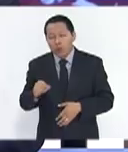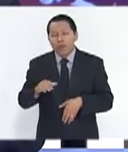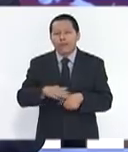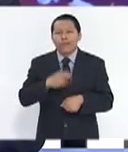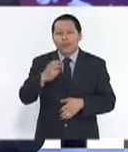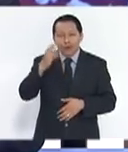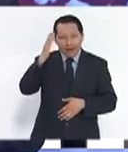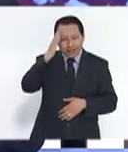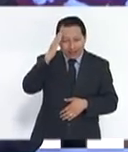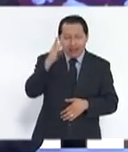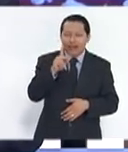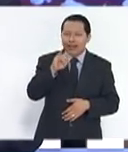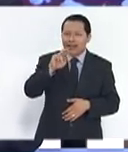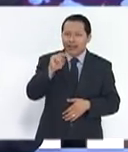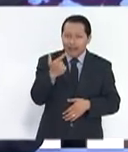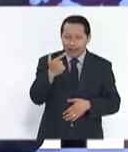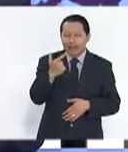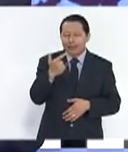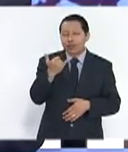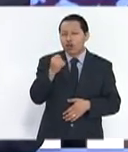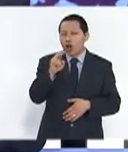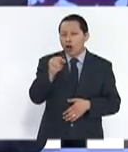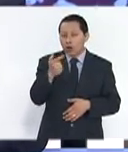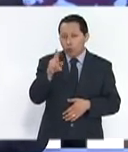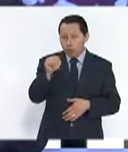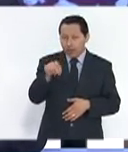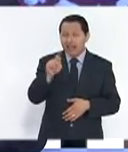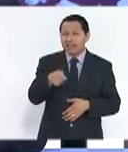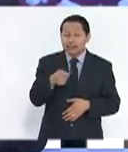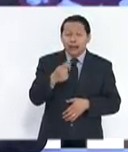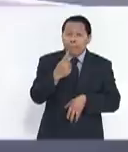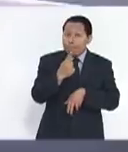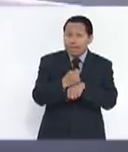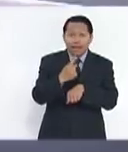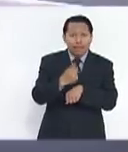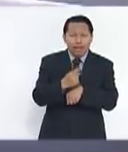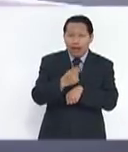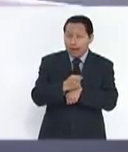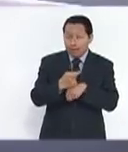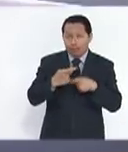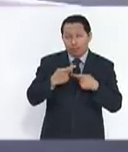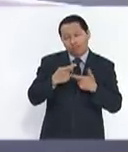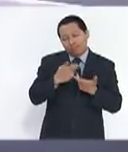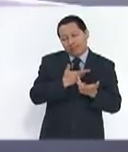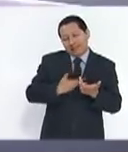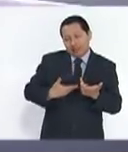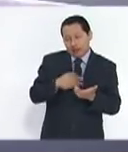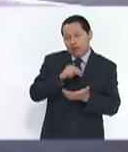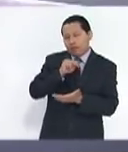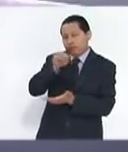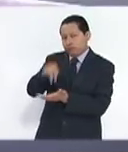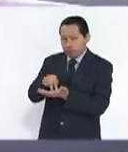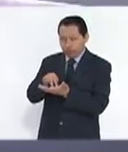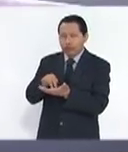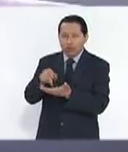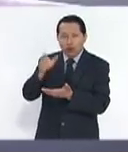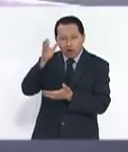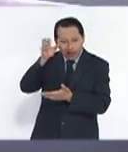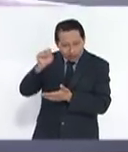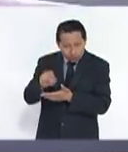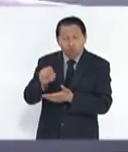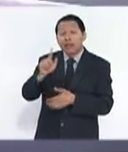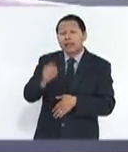líder Kim Jong-un es el primero en pisar territorio surcoreano. Esto se llevó a cabo